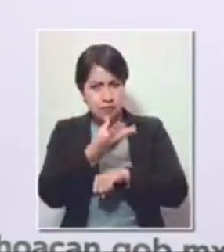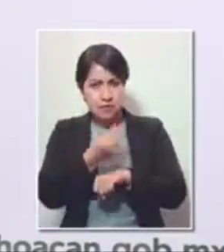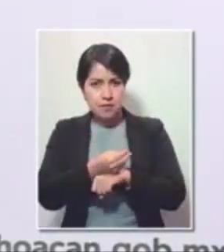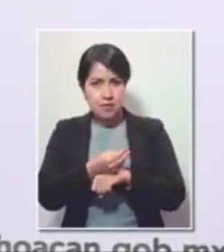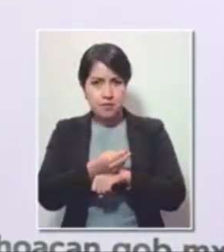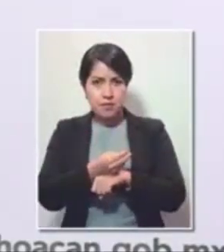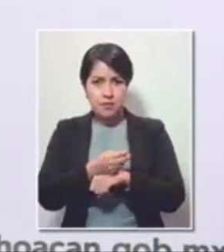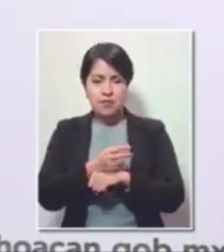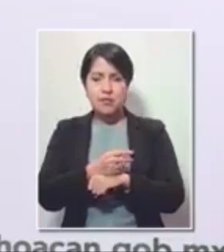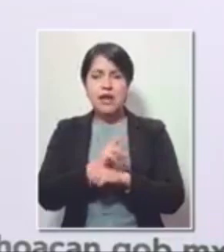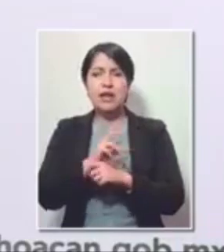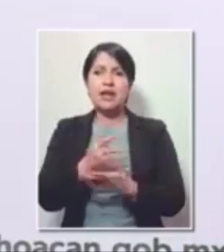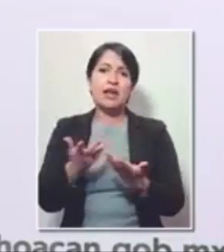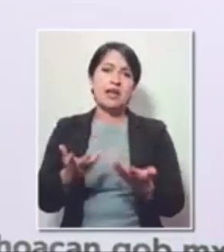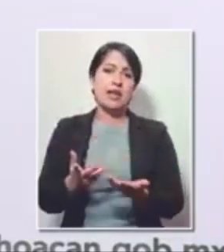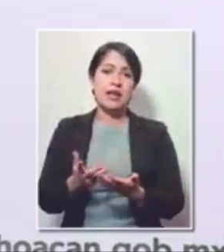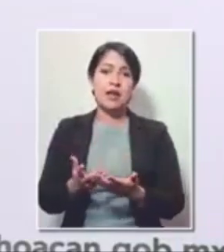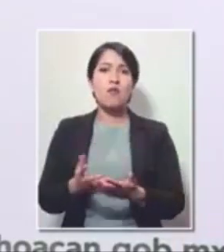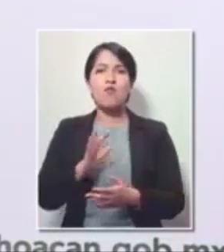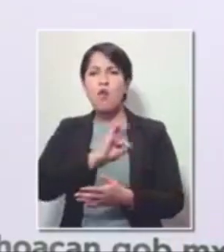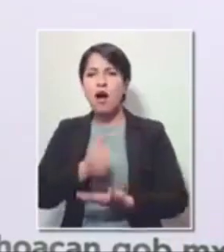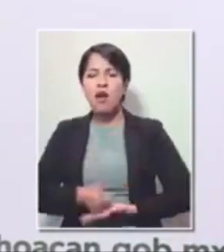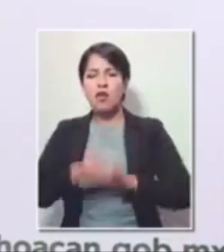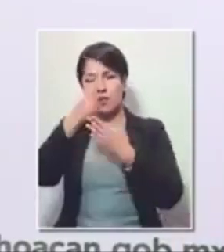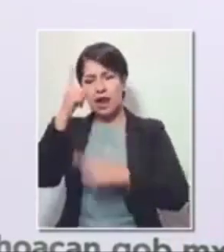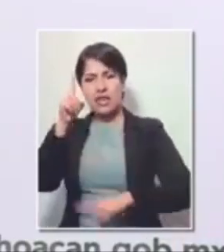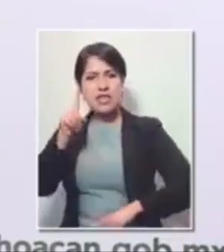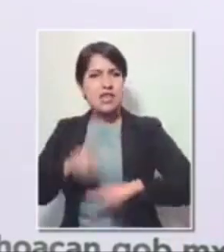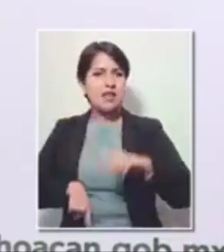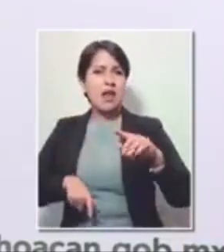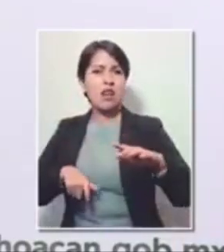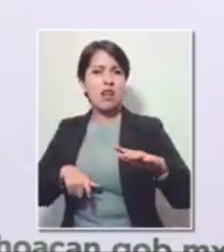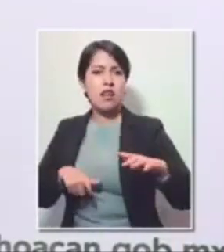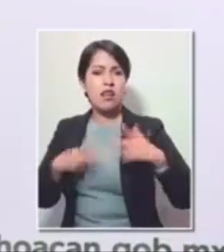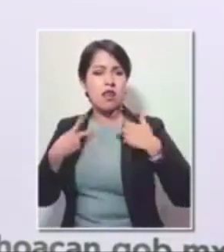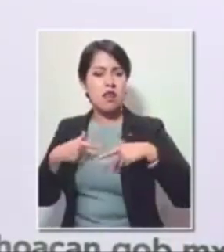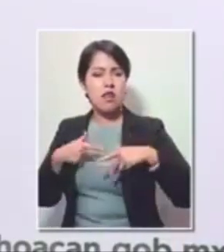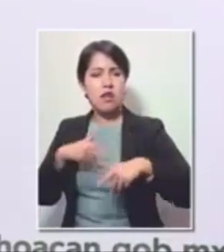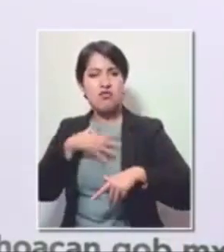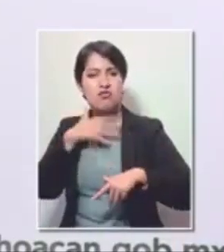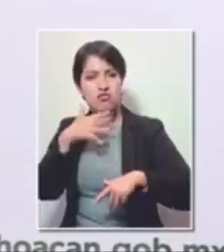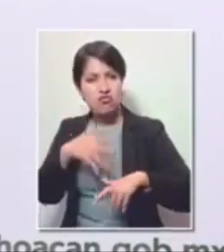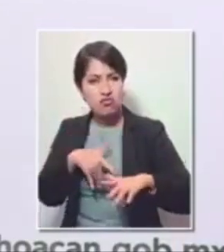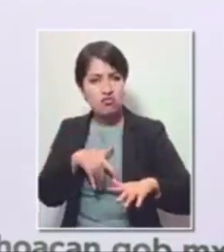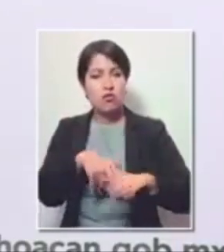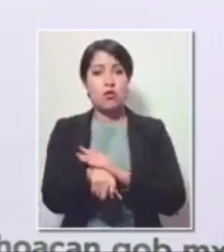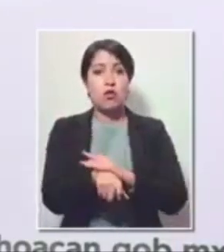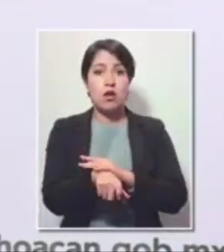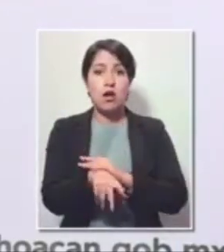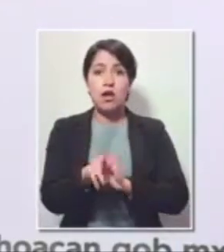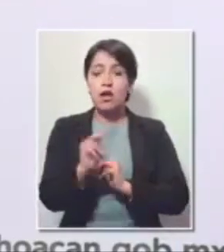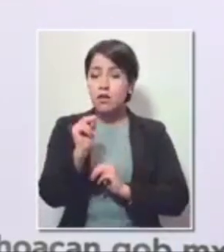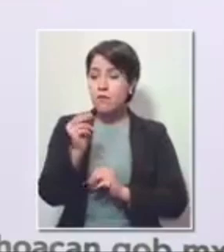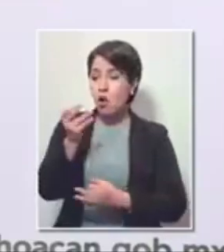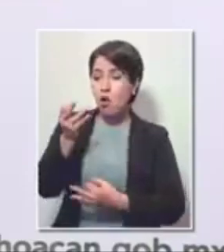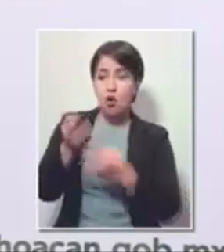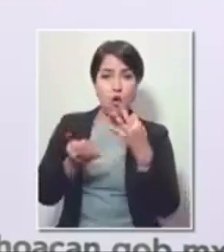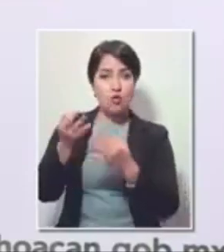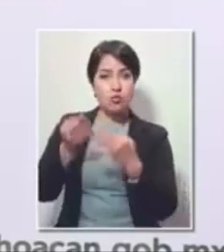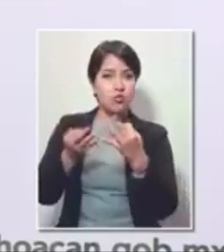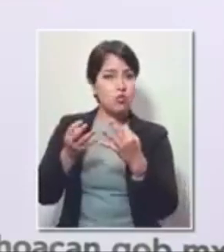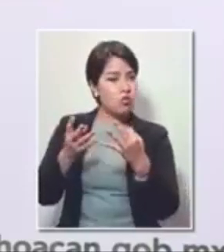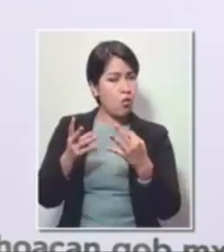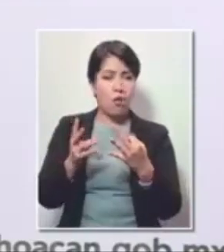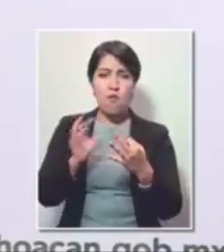consecuencia combatir esas lacras, no permitir que el Poder Judicial